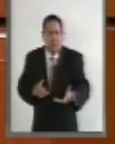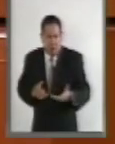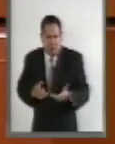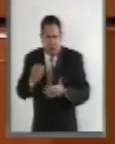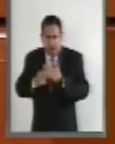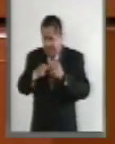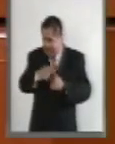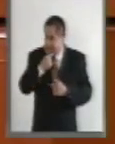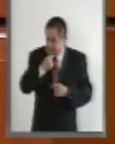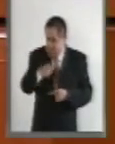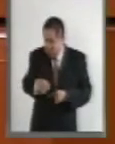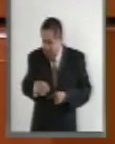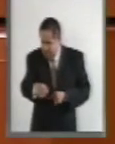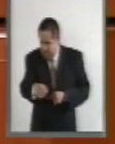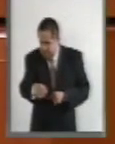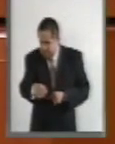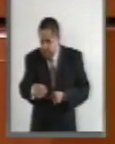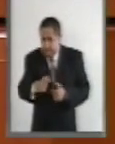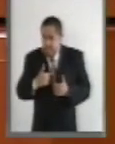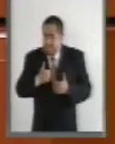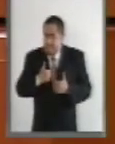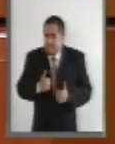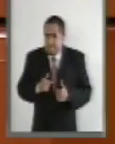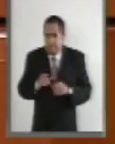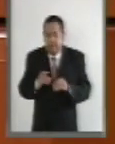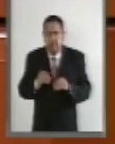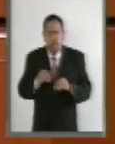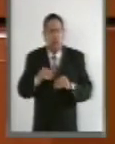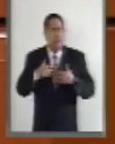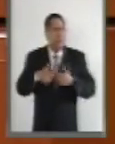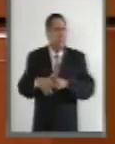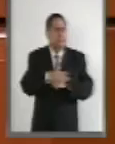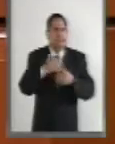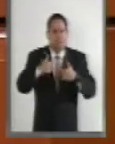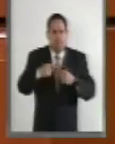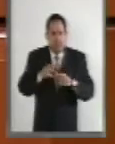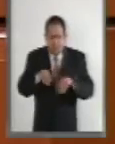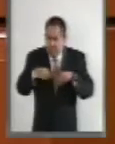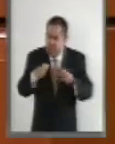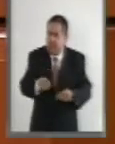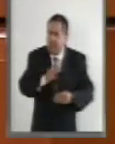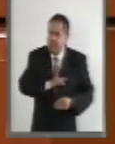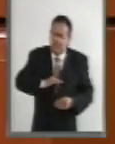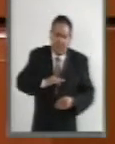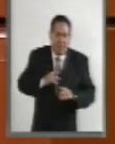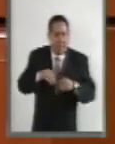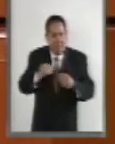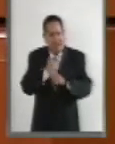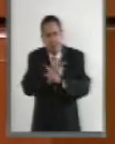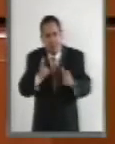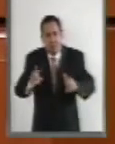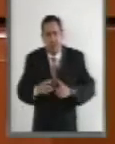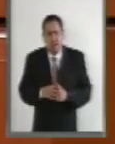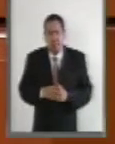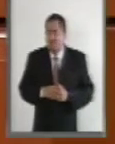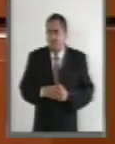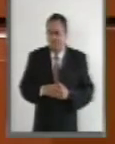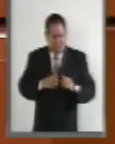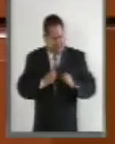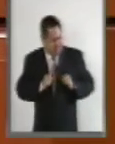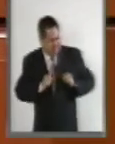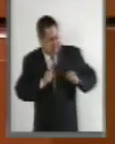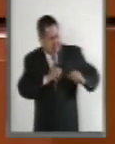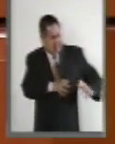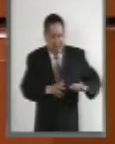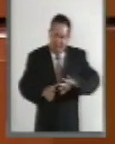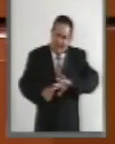niño entienda su realidad, su felicidad, su libertad, desapegado de esta caja